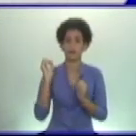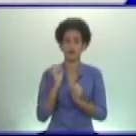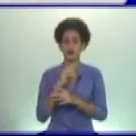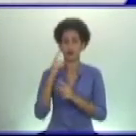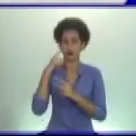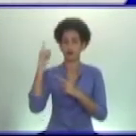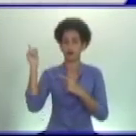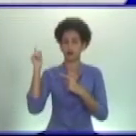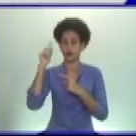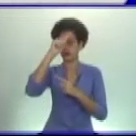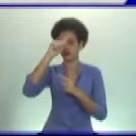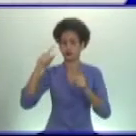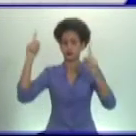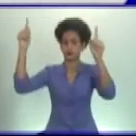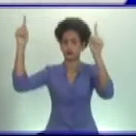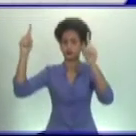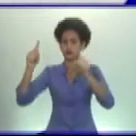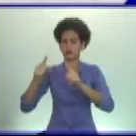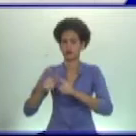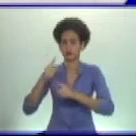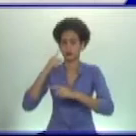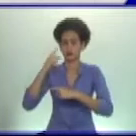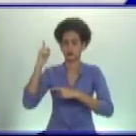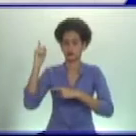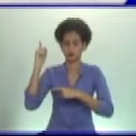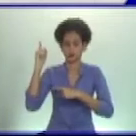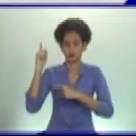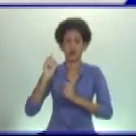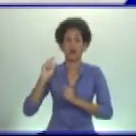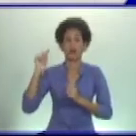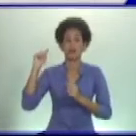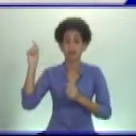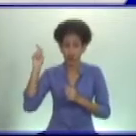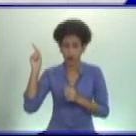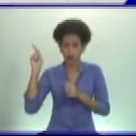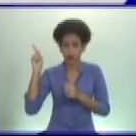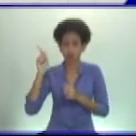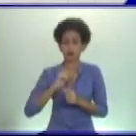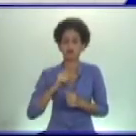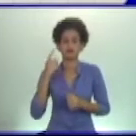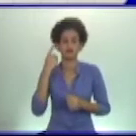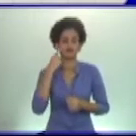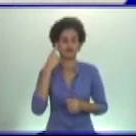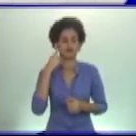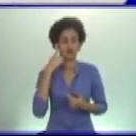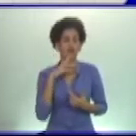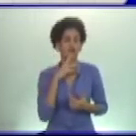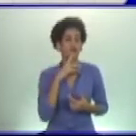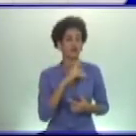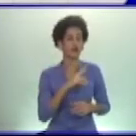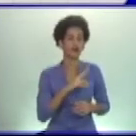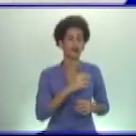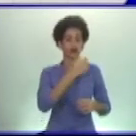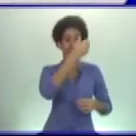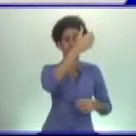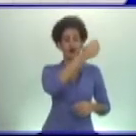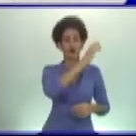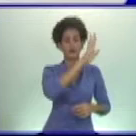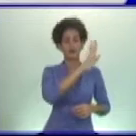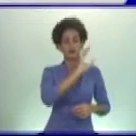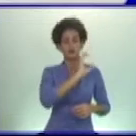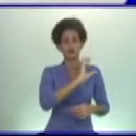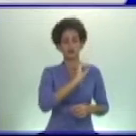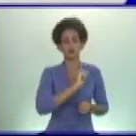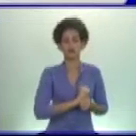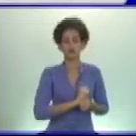a analizar a partir del gráfico cómo nosotros vamos a dar solución a los incisos.